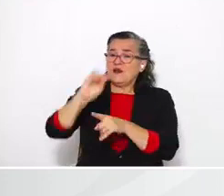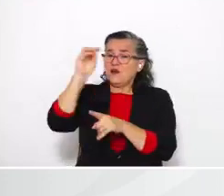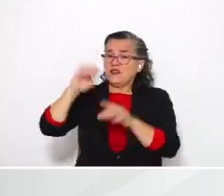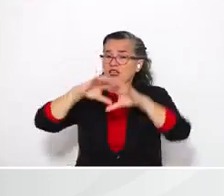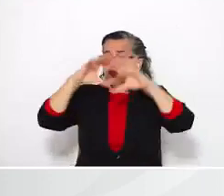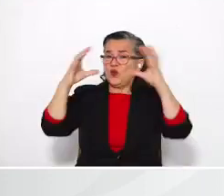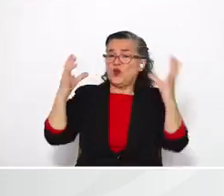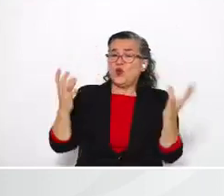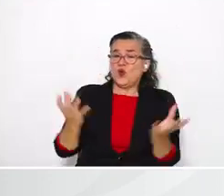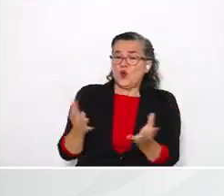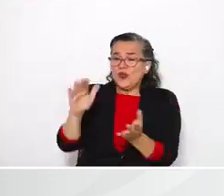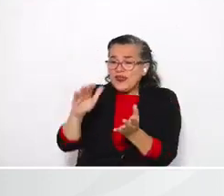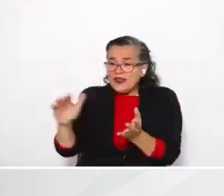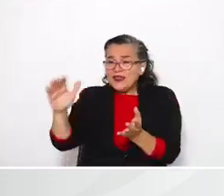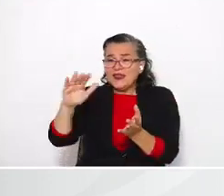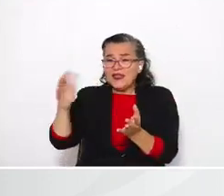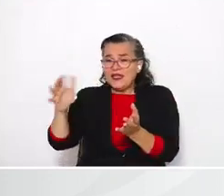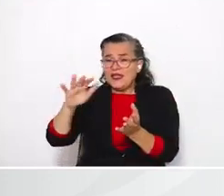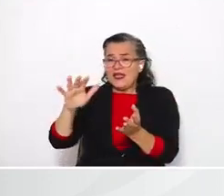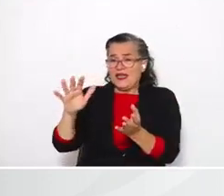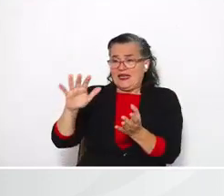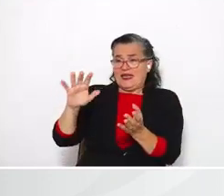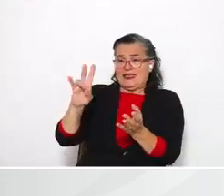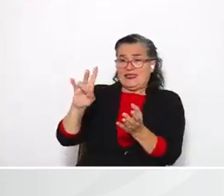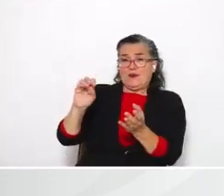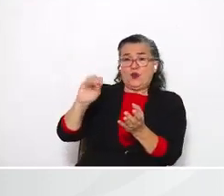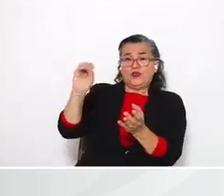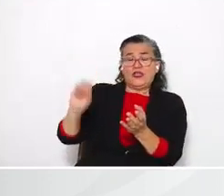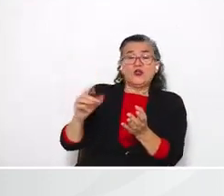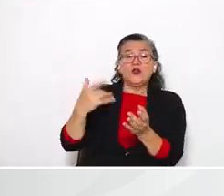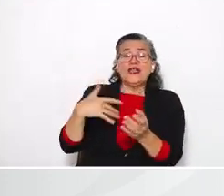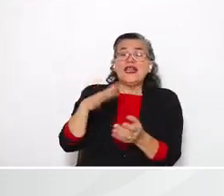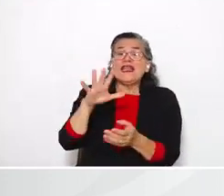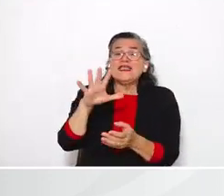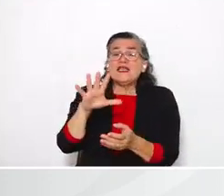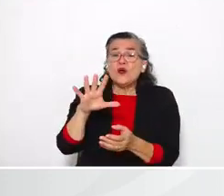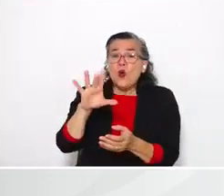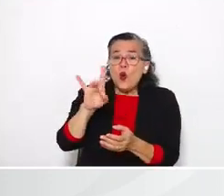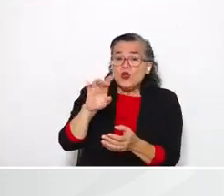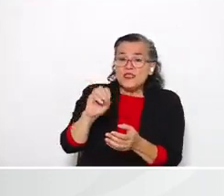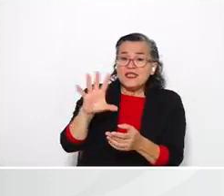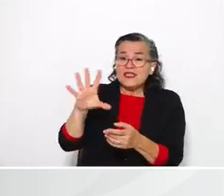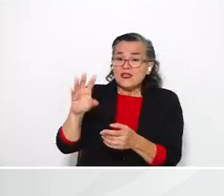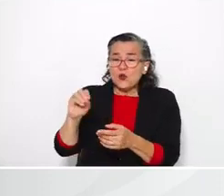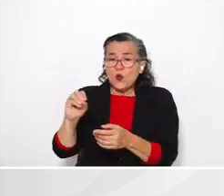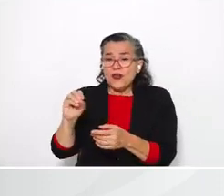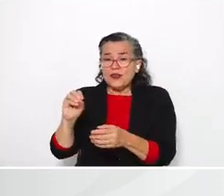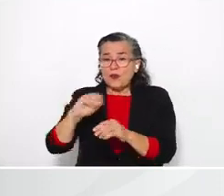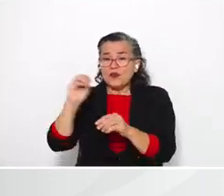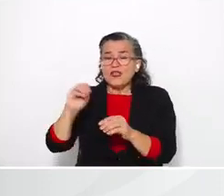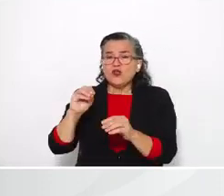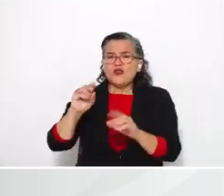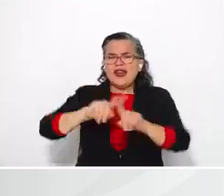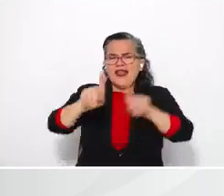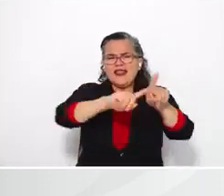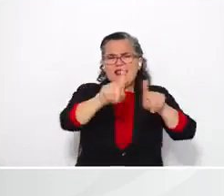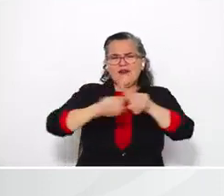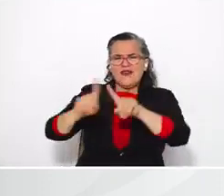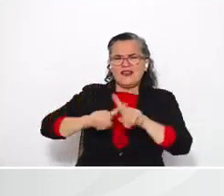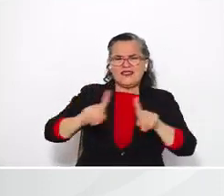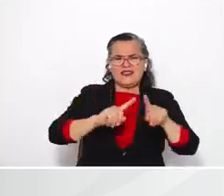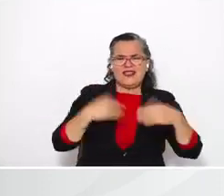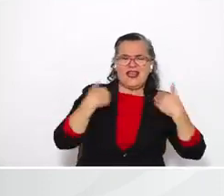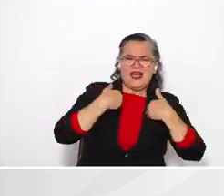planeta y tiene entre el 50 y 80% de la biodiversidad del mundo. Y si ustedes leyeron